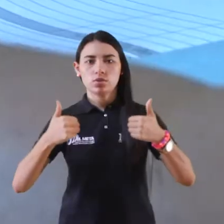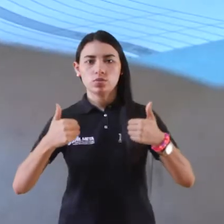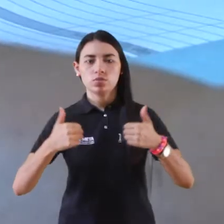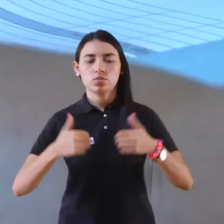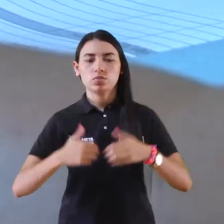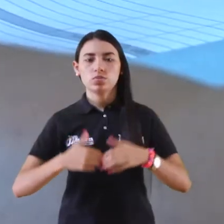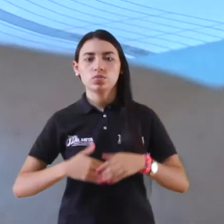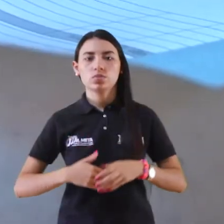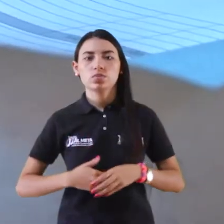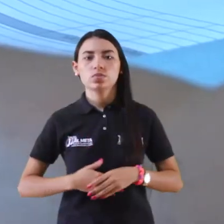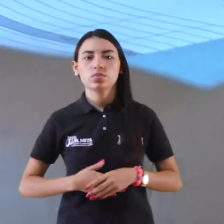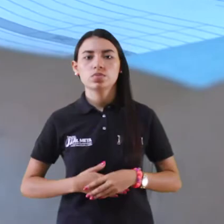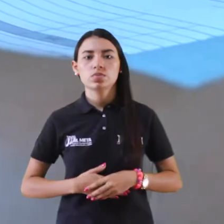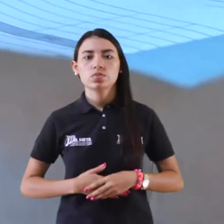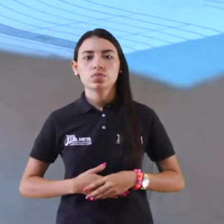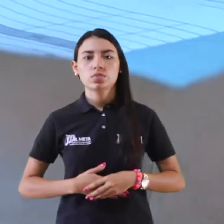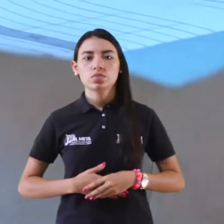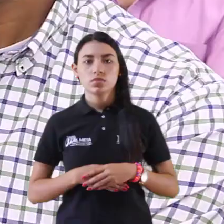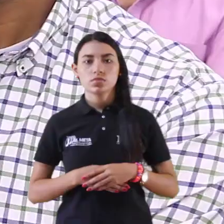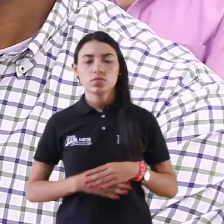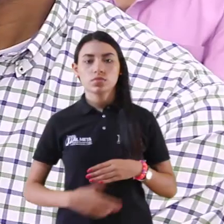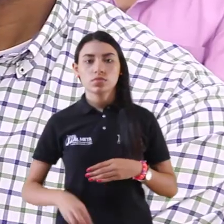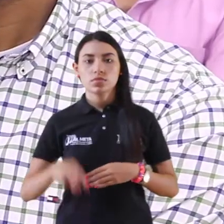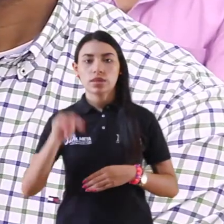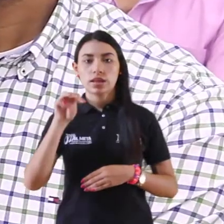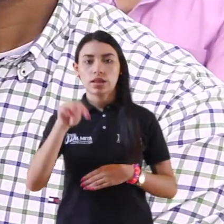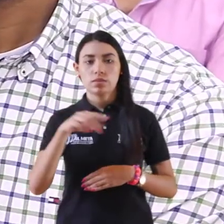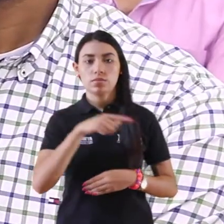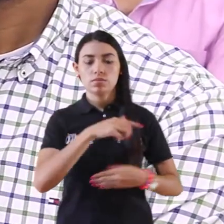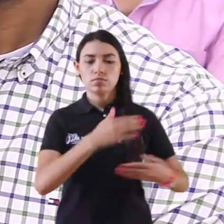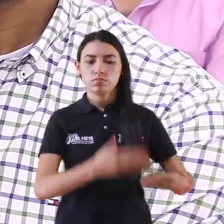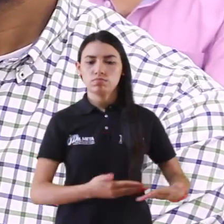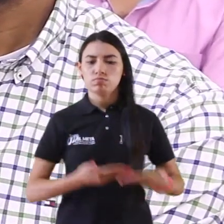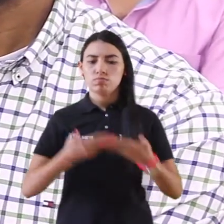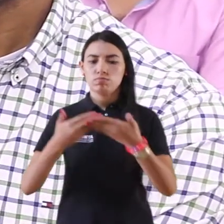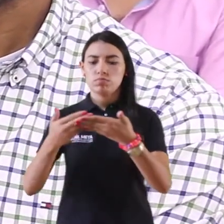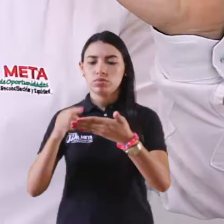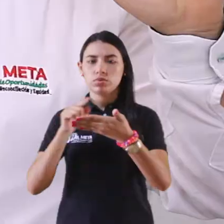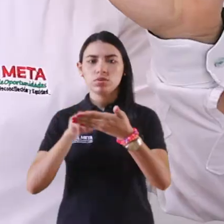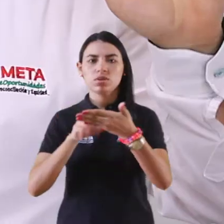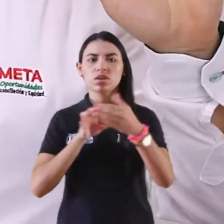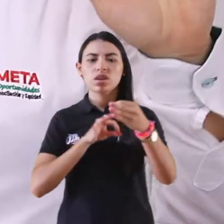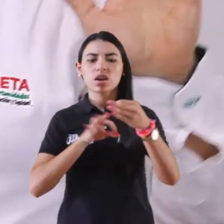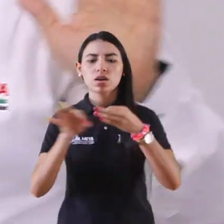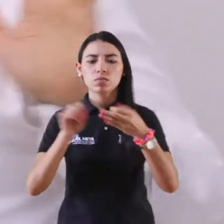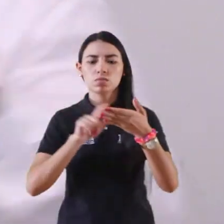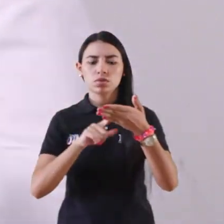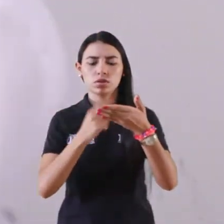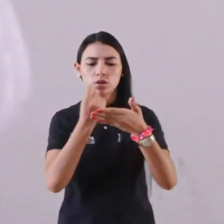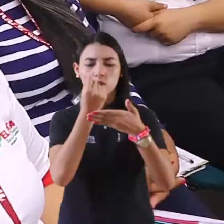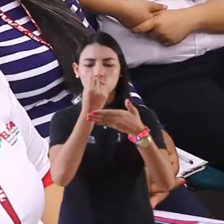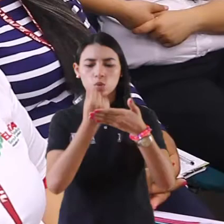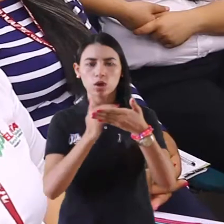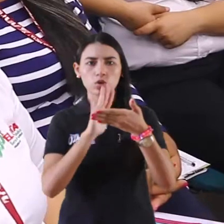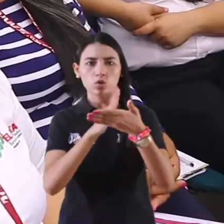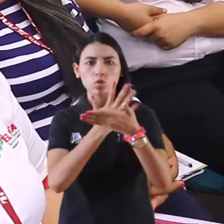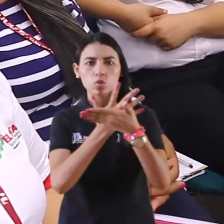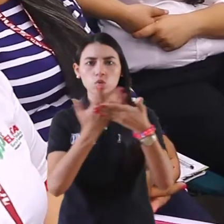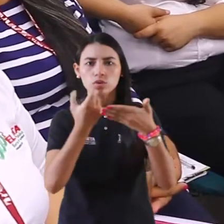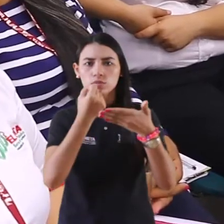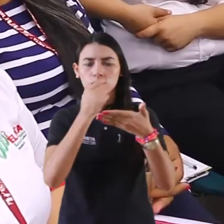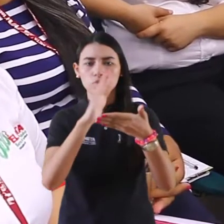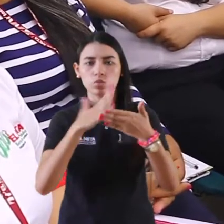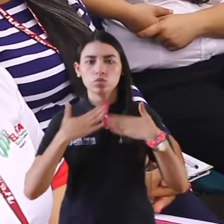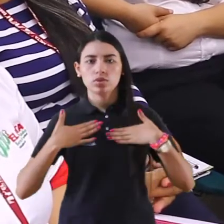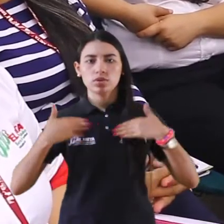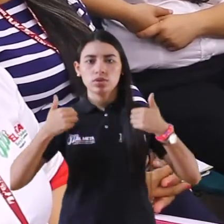a recibir una respuesta por escrito. A solicitar y recibir explicaciones o rendición de cuentas acerca de los